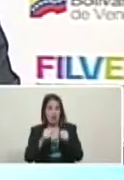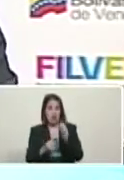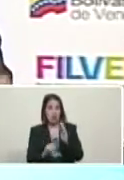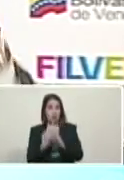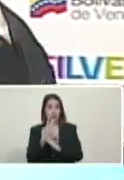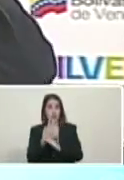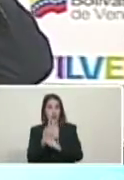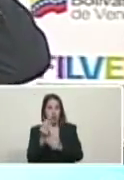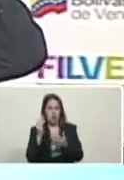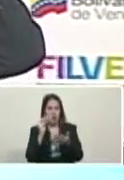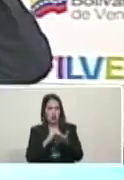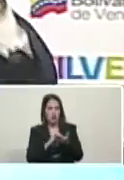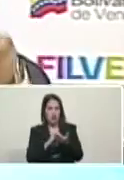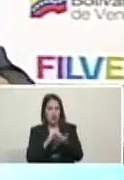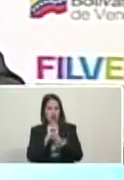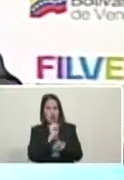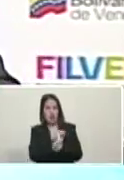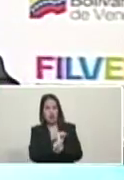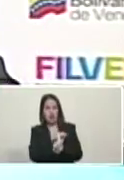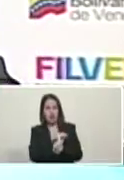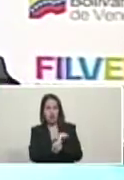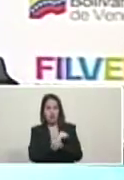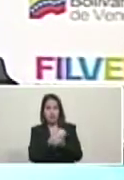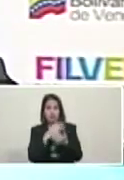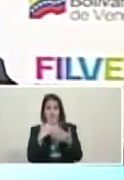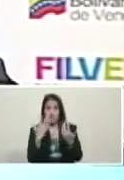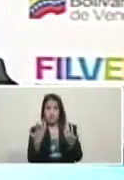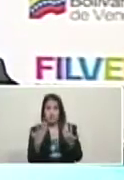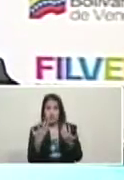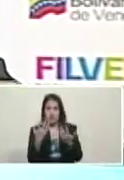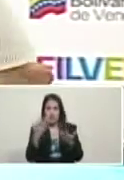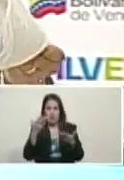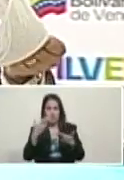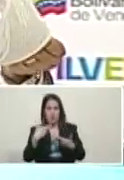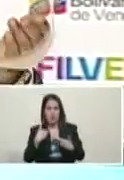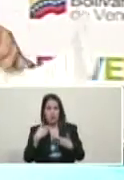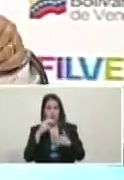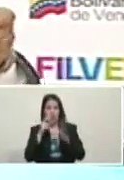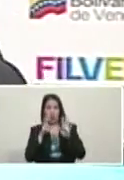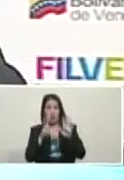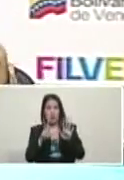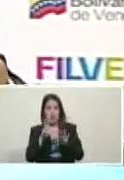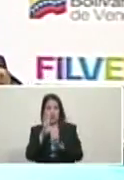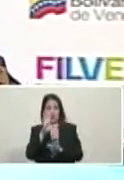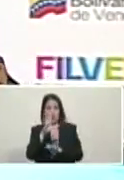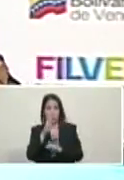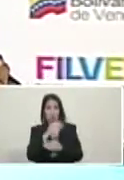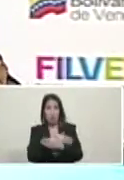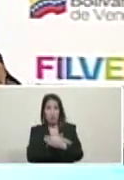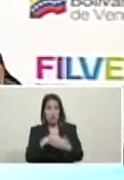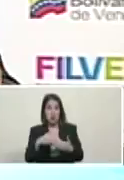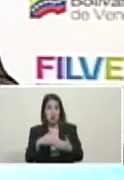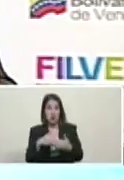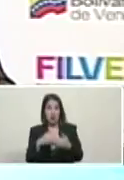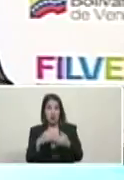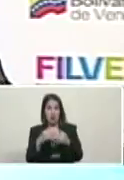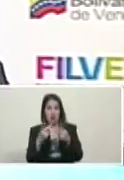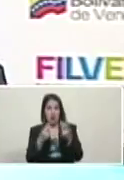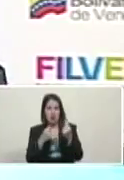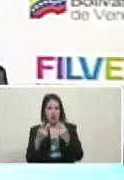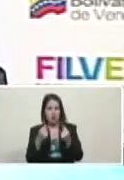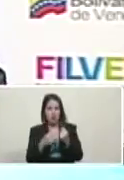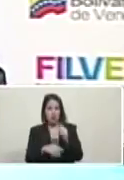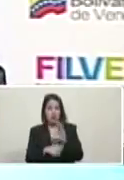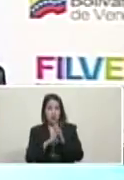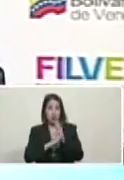vez. Aquí me solicitan 85 millones de bolívares para el